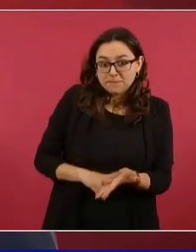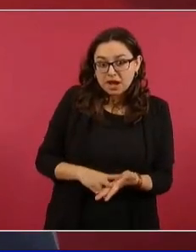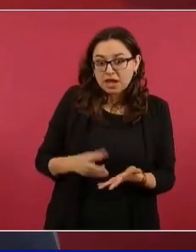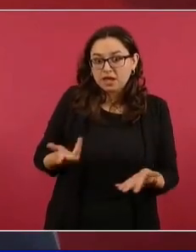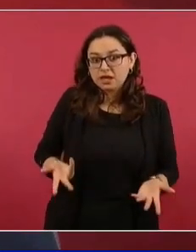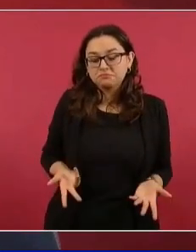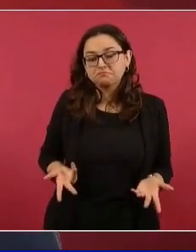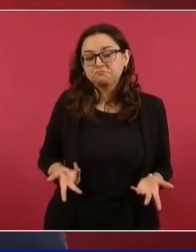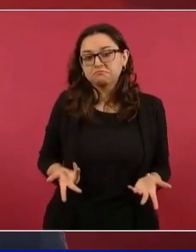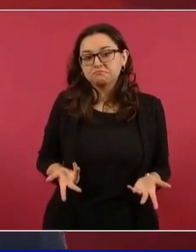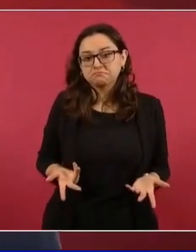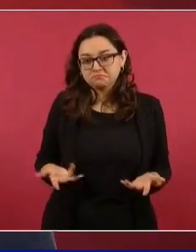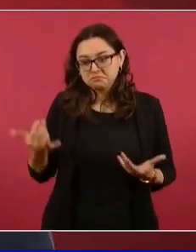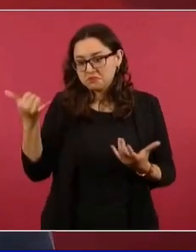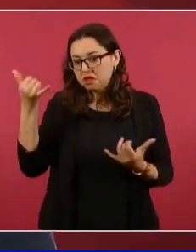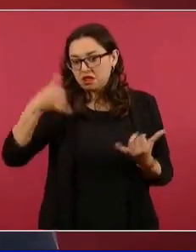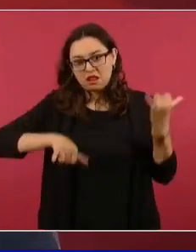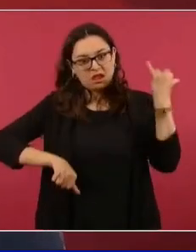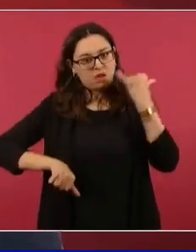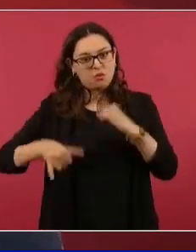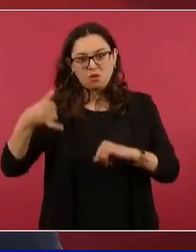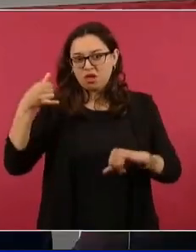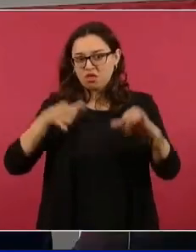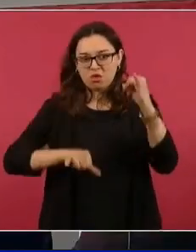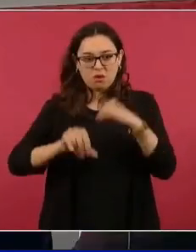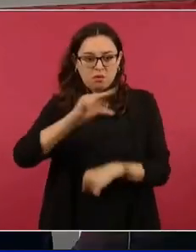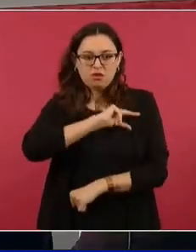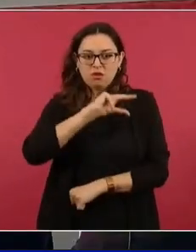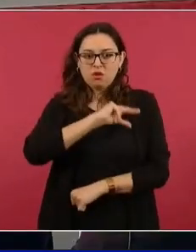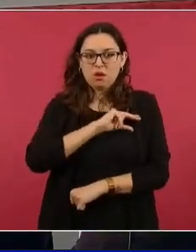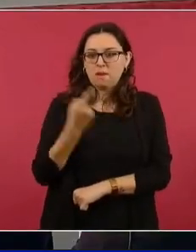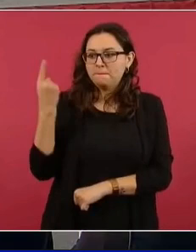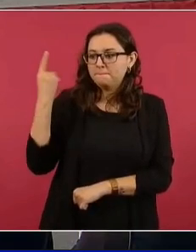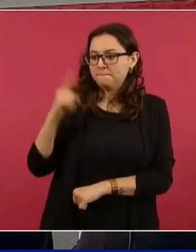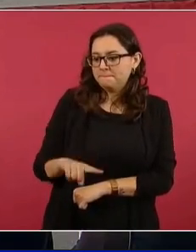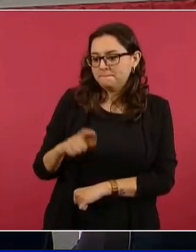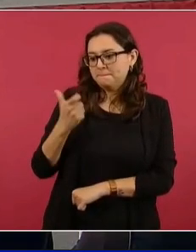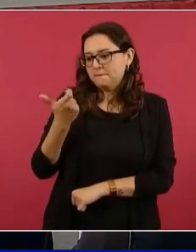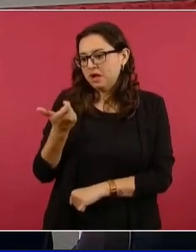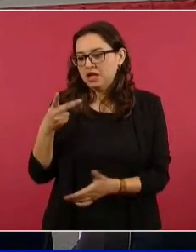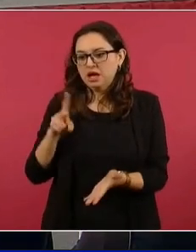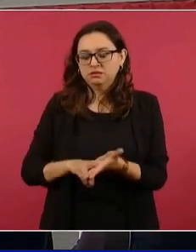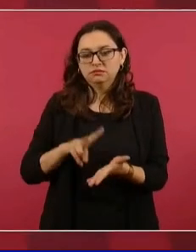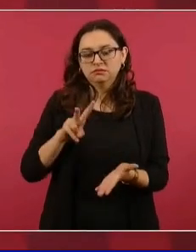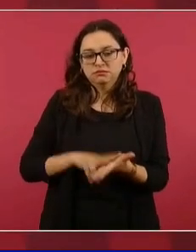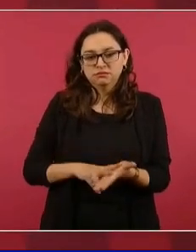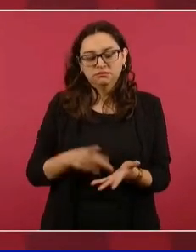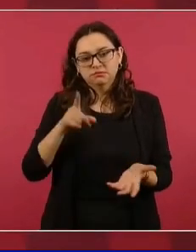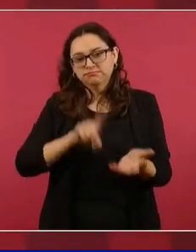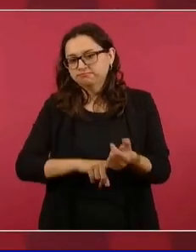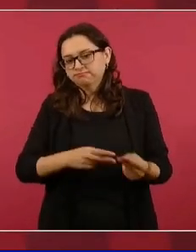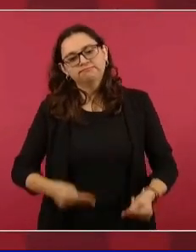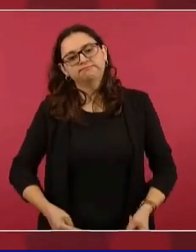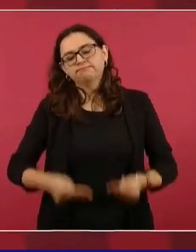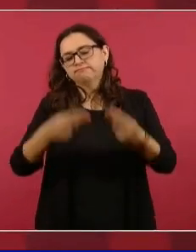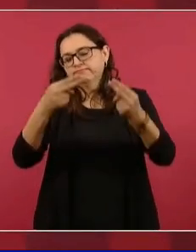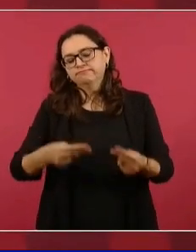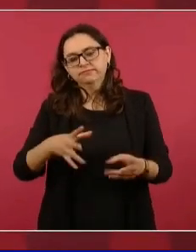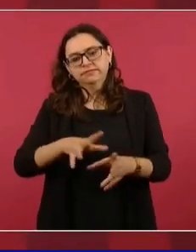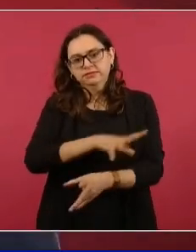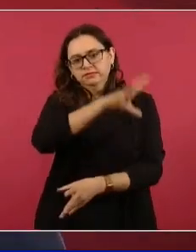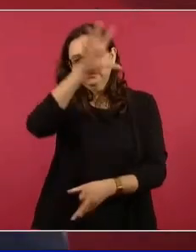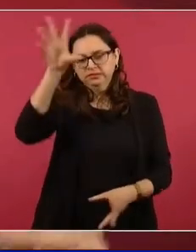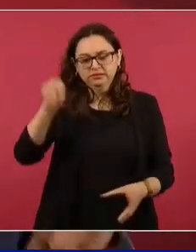propias laboratorios privados que las fabrican y las negociaciones que en su momento hizo COVAX